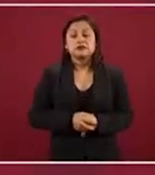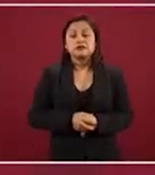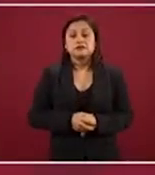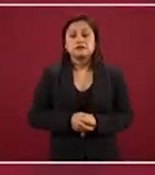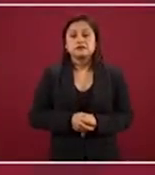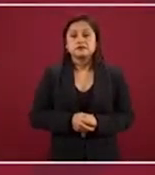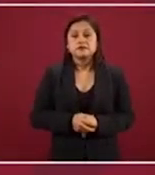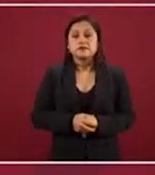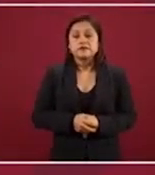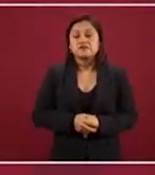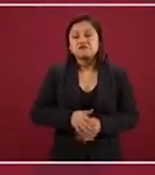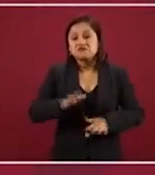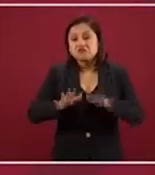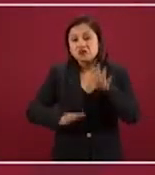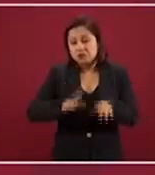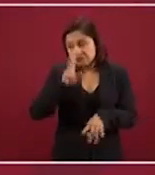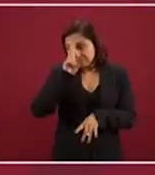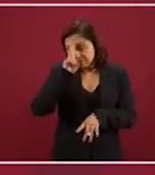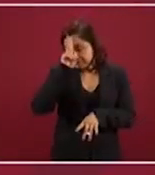por venganzas